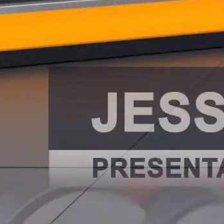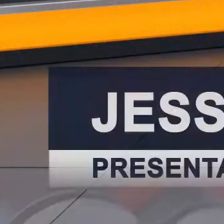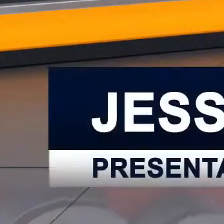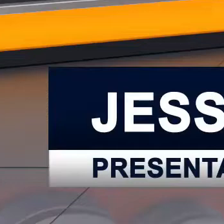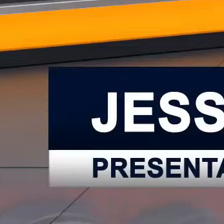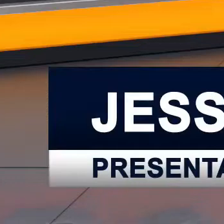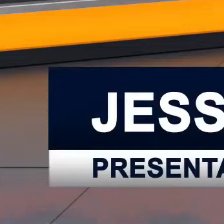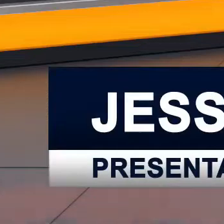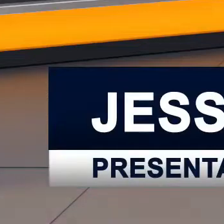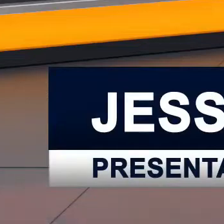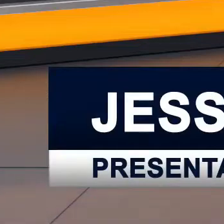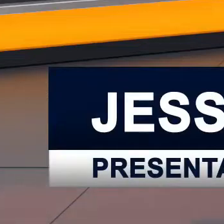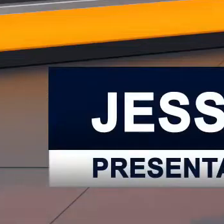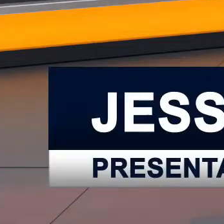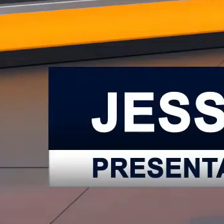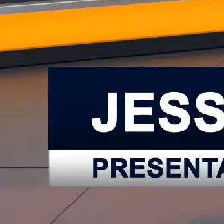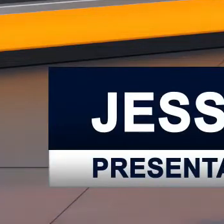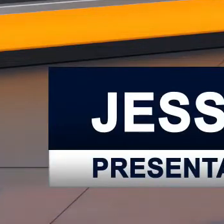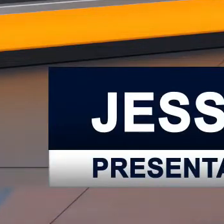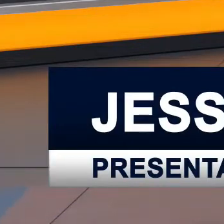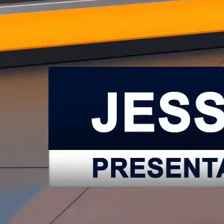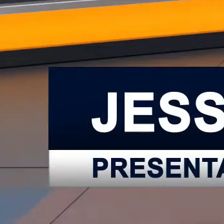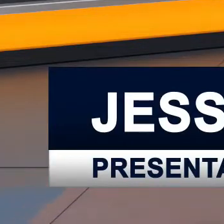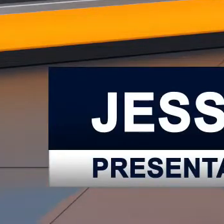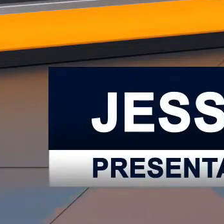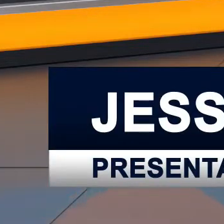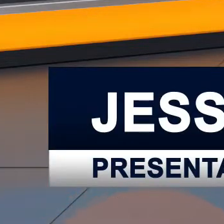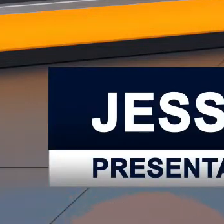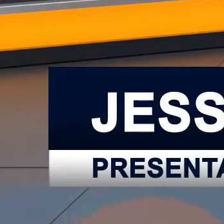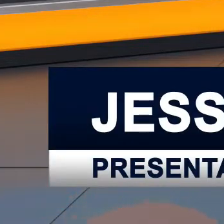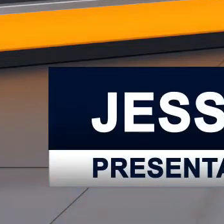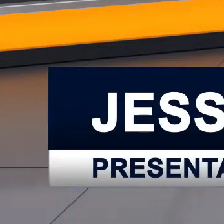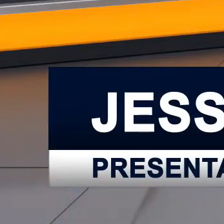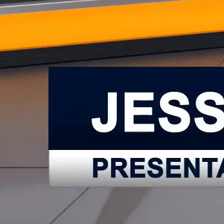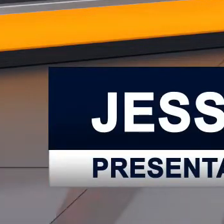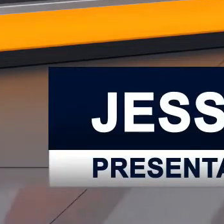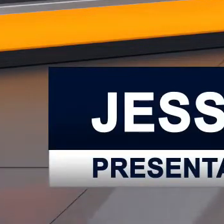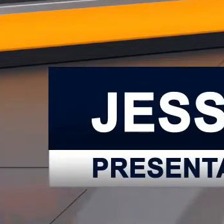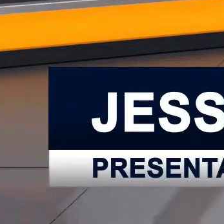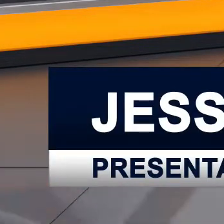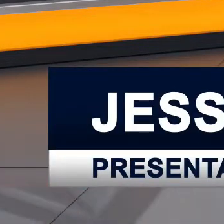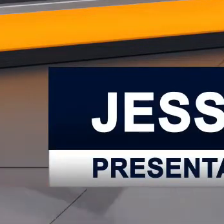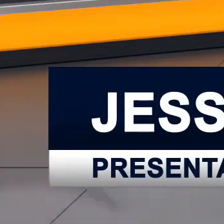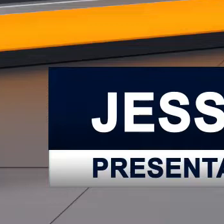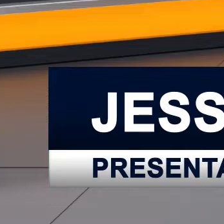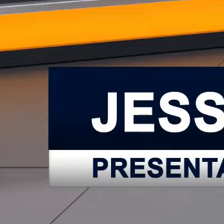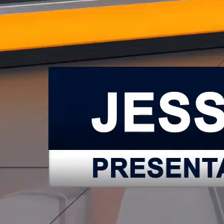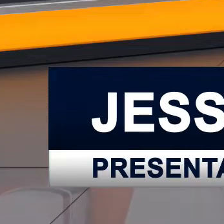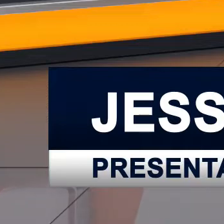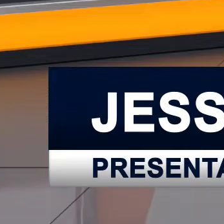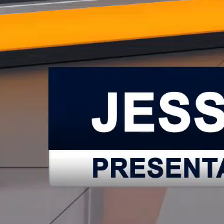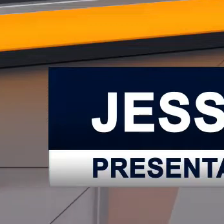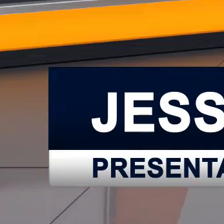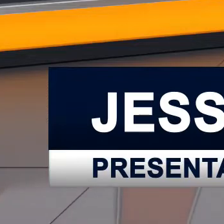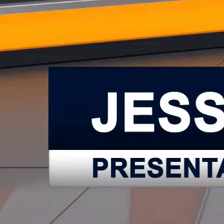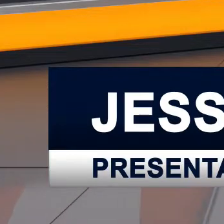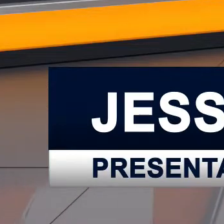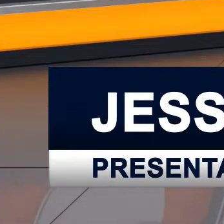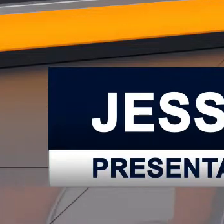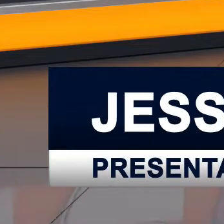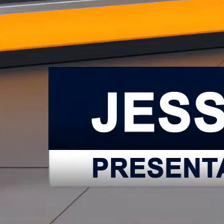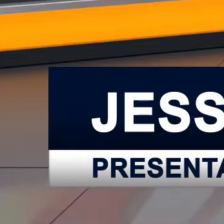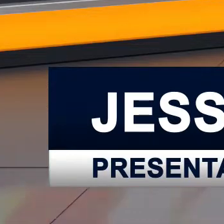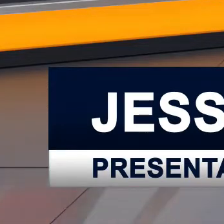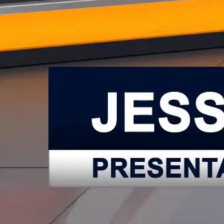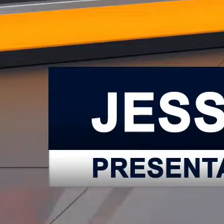En su lugar, el presidente del órgano legislativo, Ernesto Castro, manifestó que por décadas el país fue dominado por las pandillas y